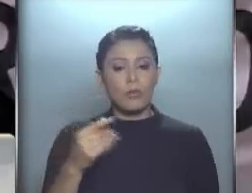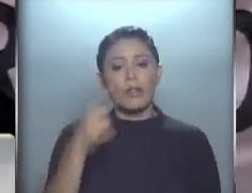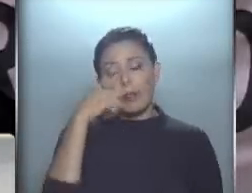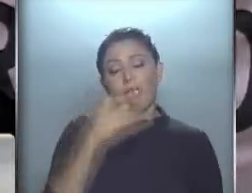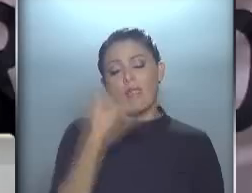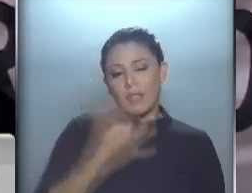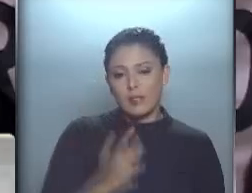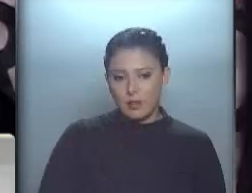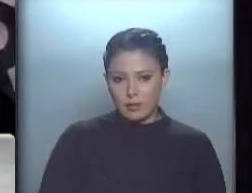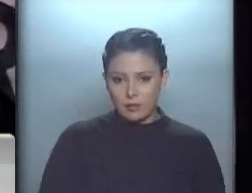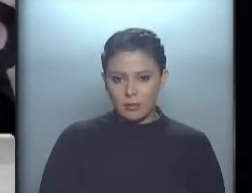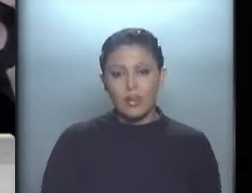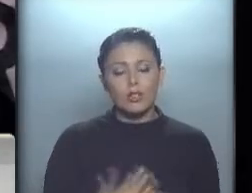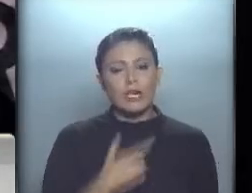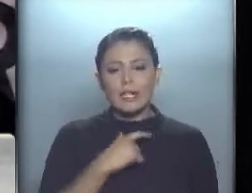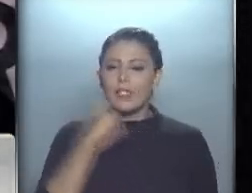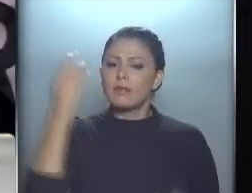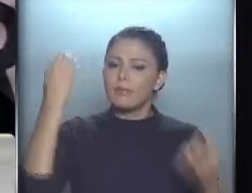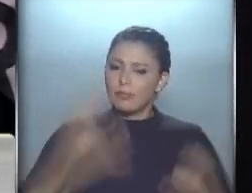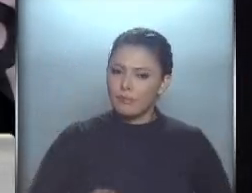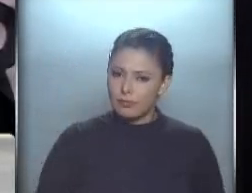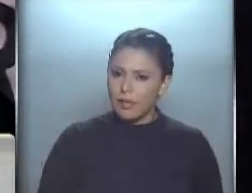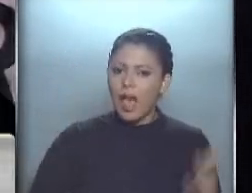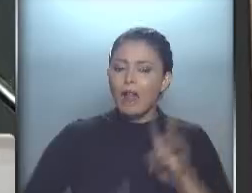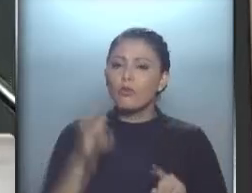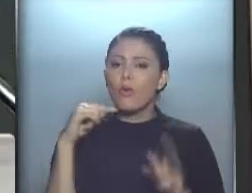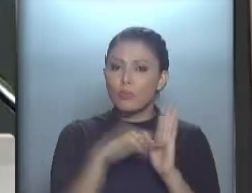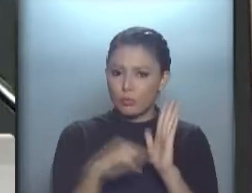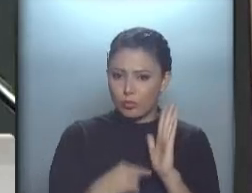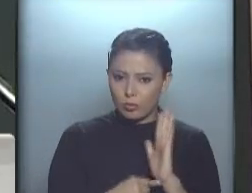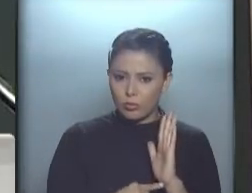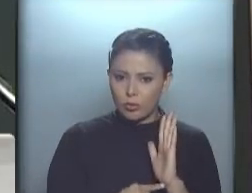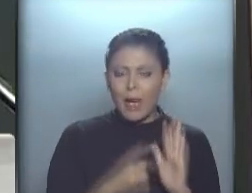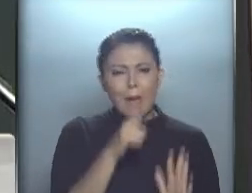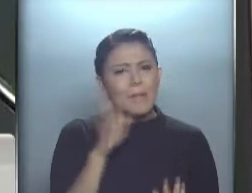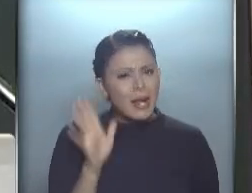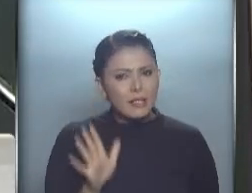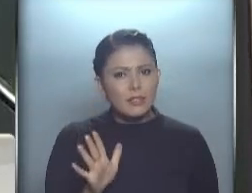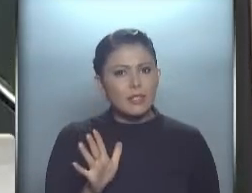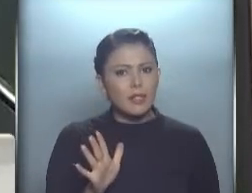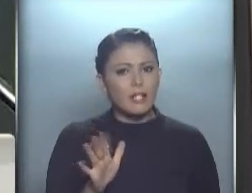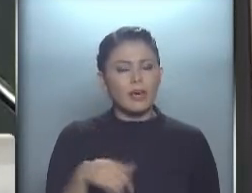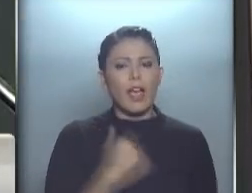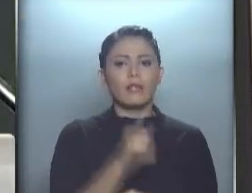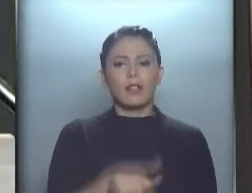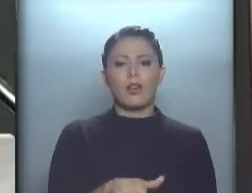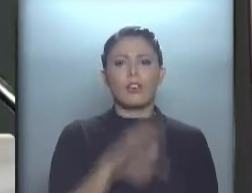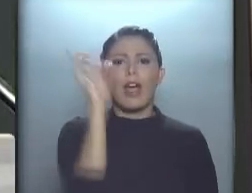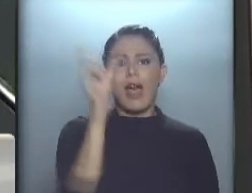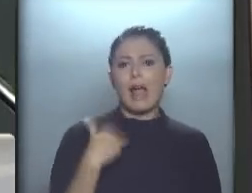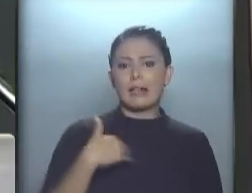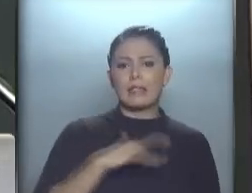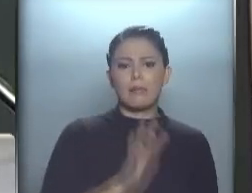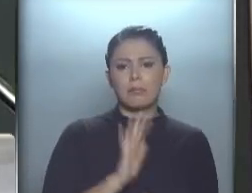decisión definitiva pero yo quiero reafirmar categóricamente algunas cuestiones porque pareciera ser de que nada ha pasado en la República